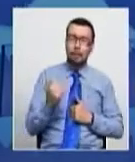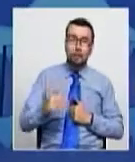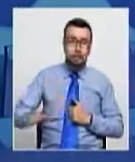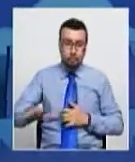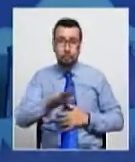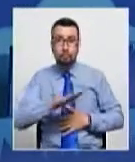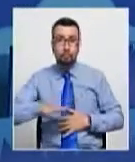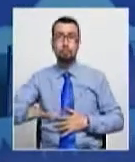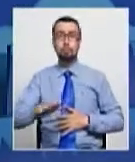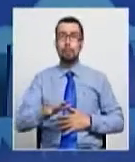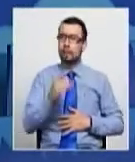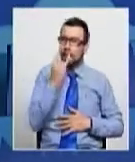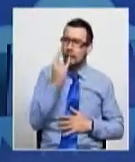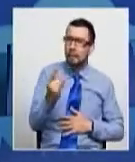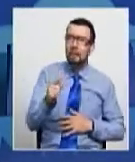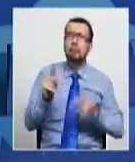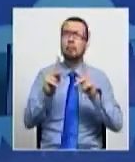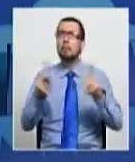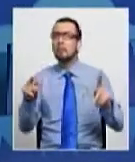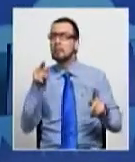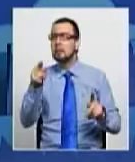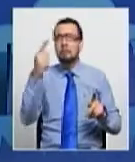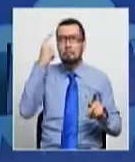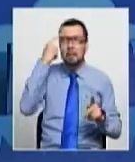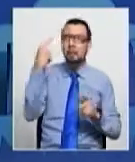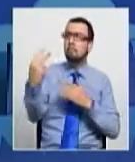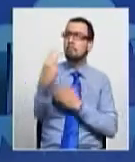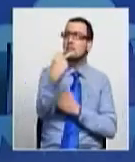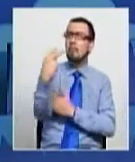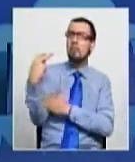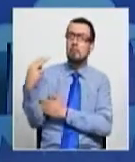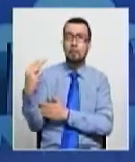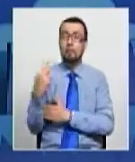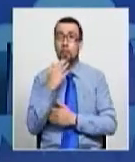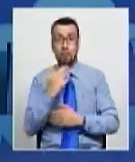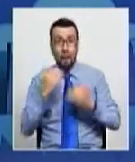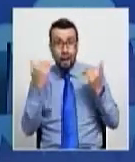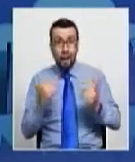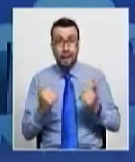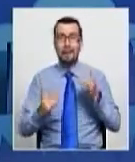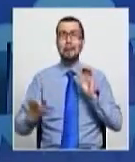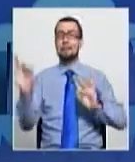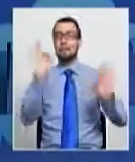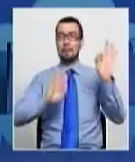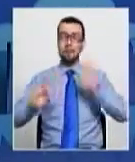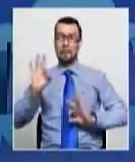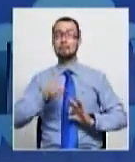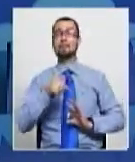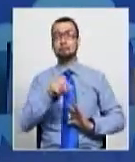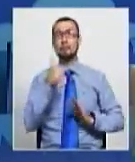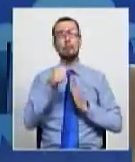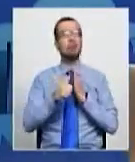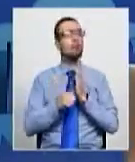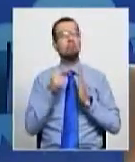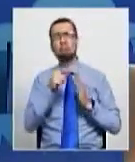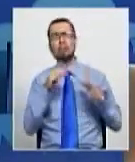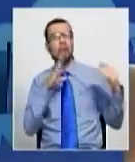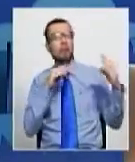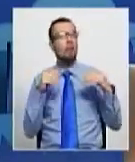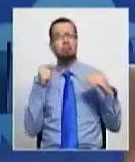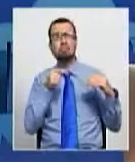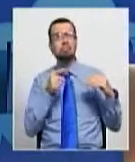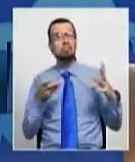los intereses de las audiencias y precisamente hoy hemos preparado para ustedes un programa en el que hablaremos sobre